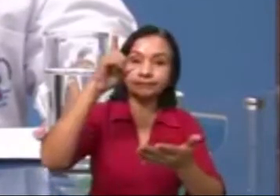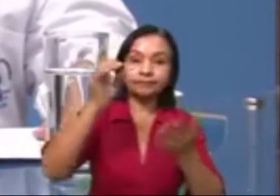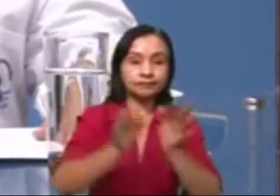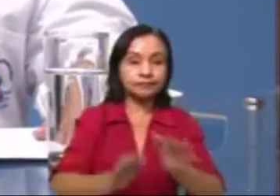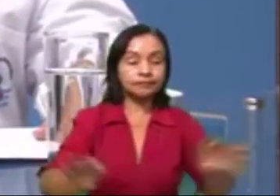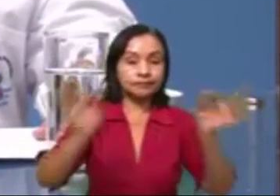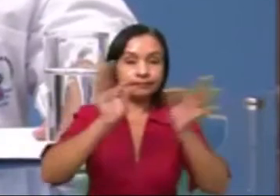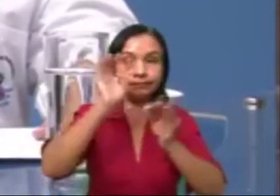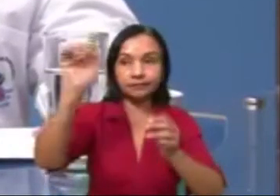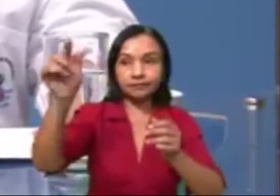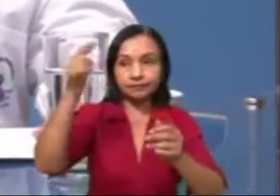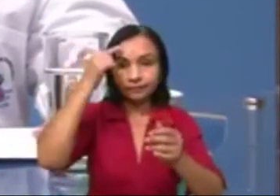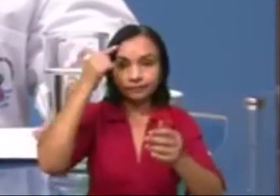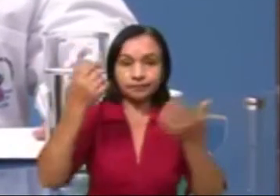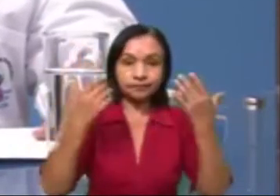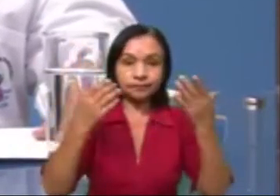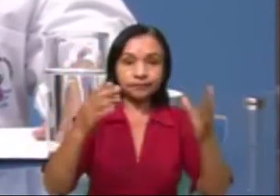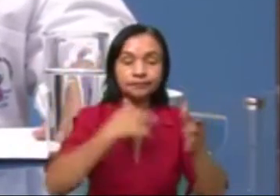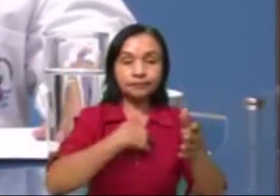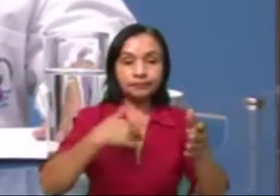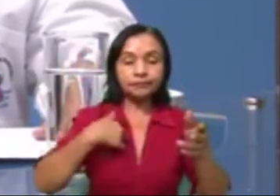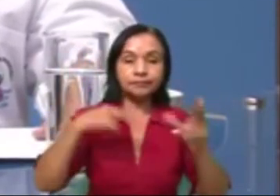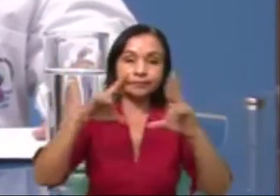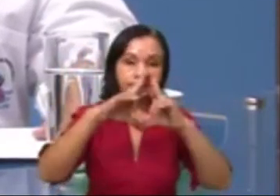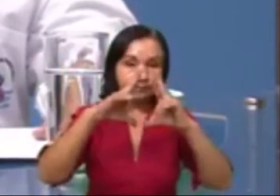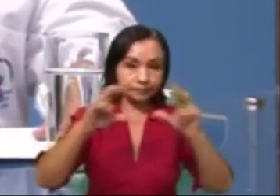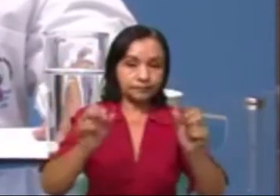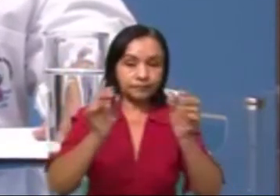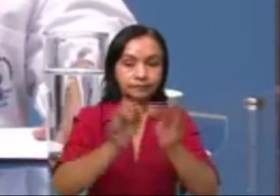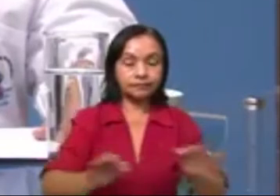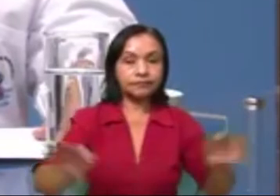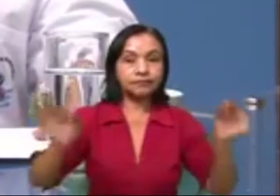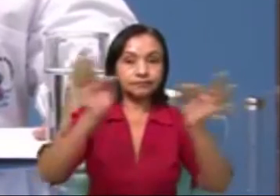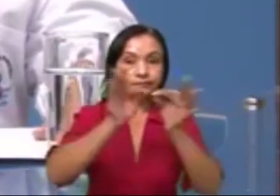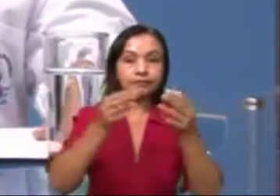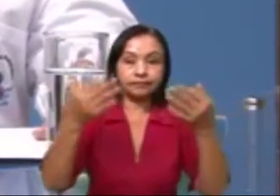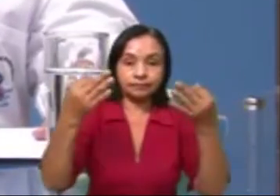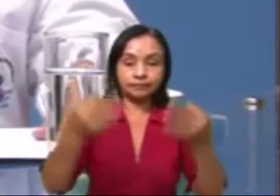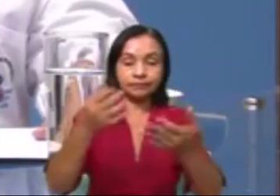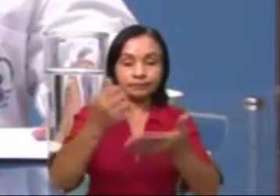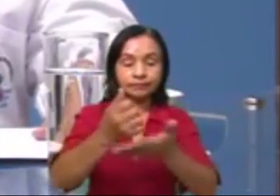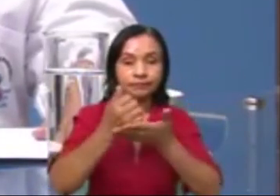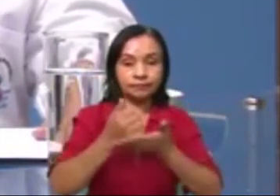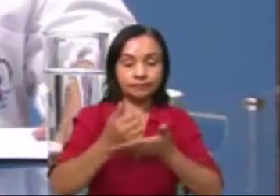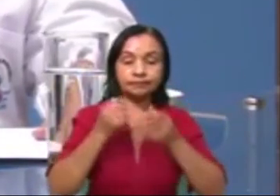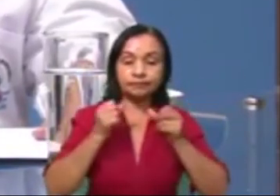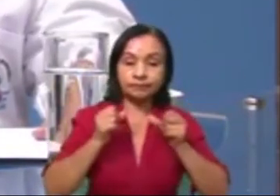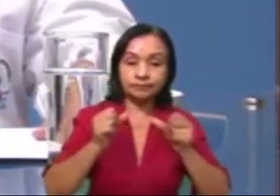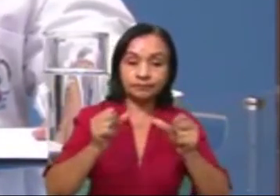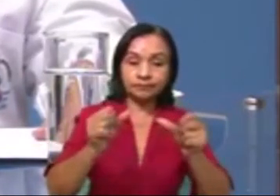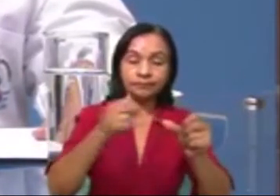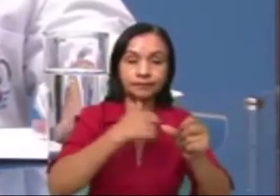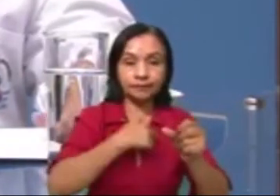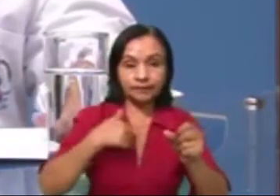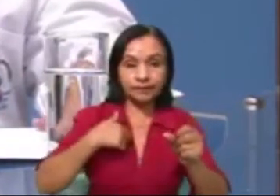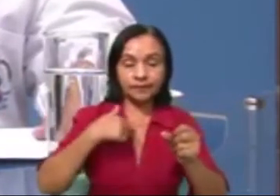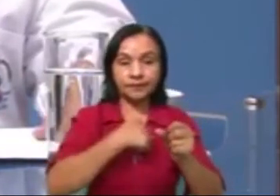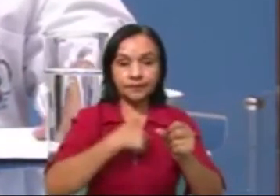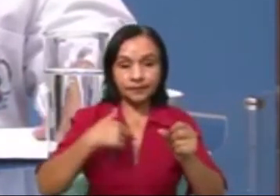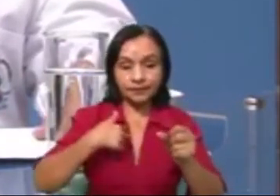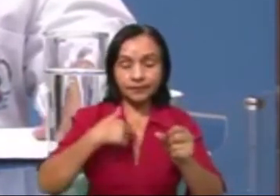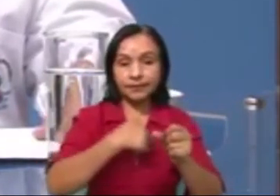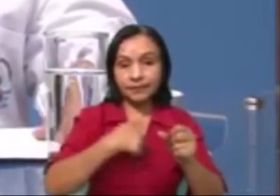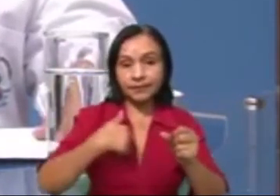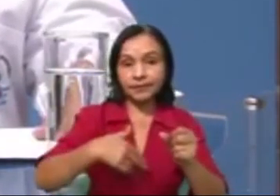nuestro gobierno, la condición epidemiológica en nuestro país en este momento es bastante estable y eso nos permite, ¿no?, continuar haciendo esta campaña de